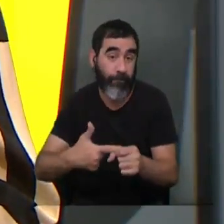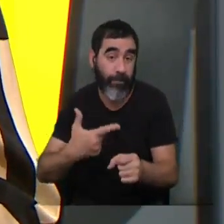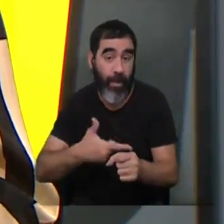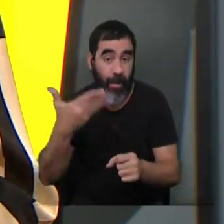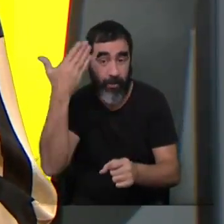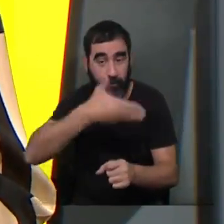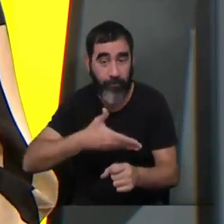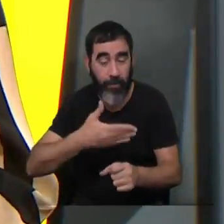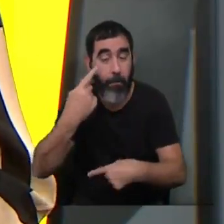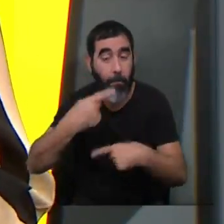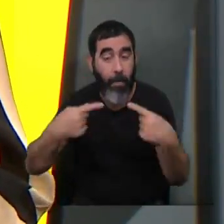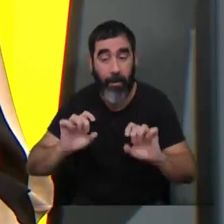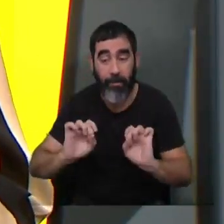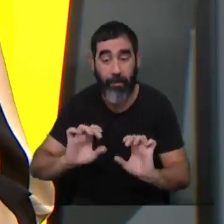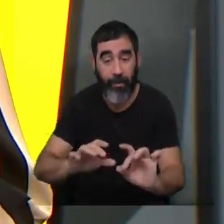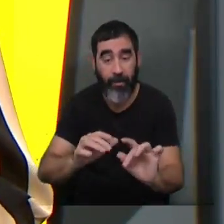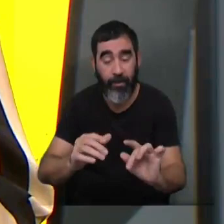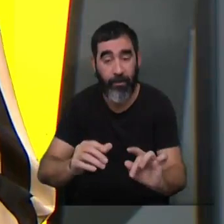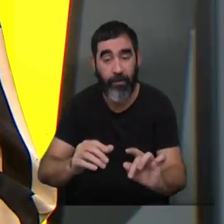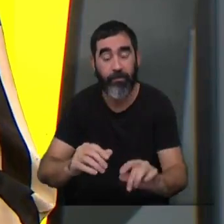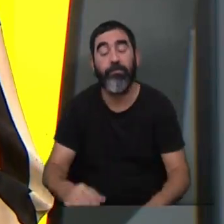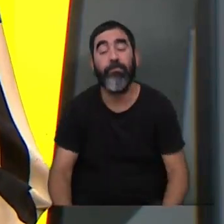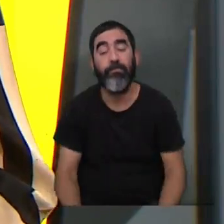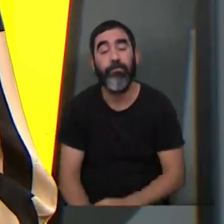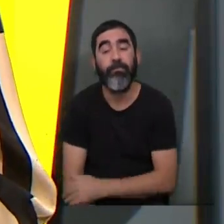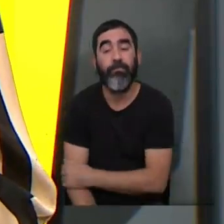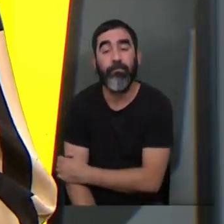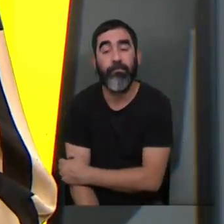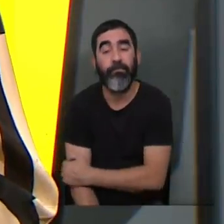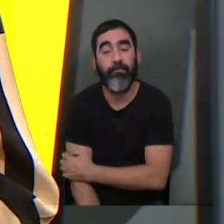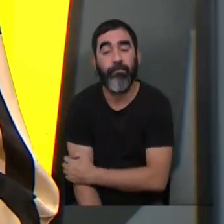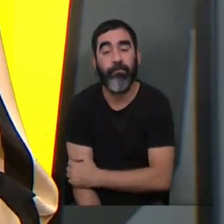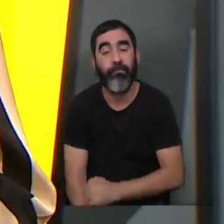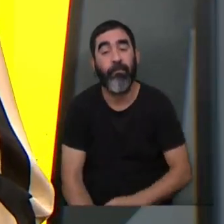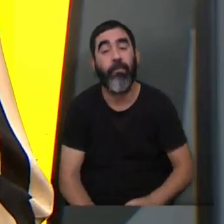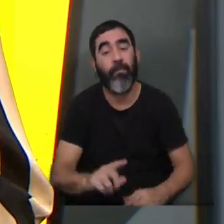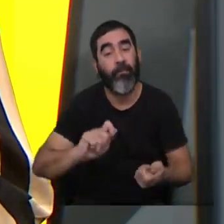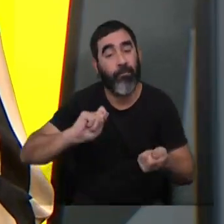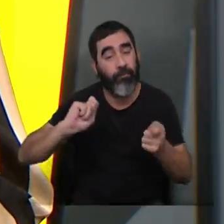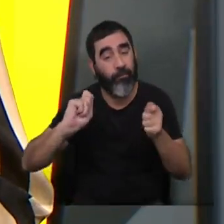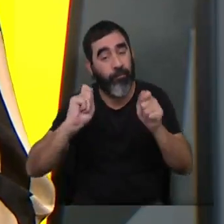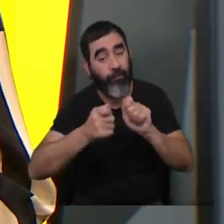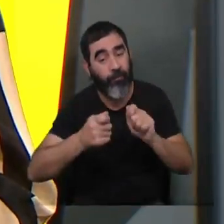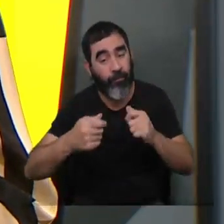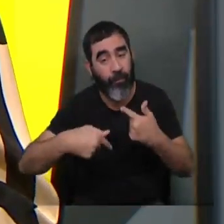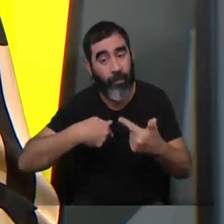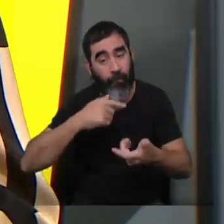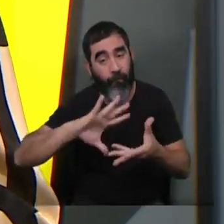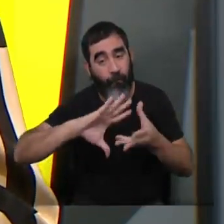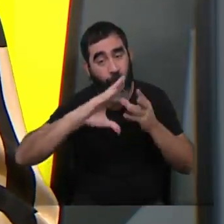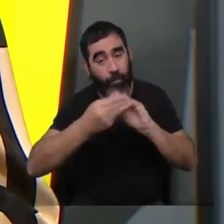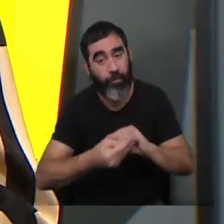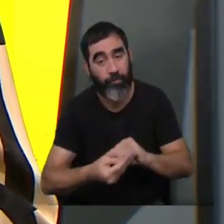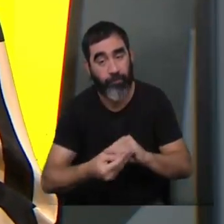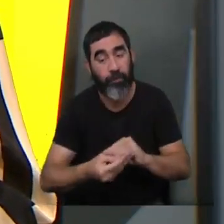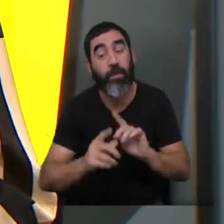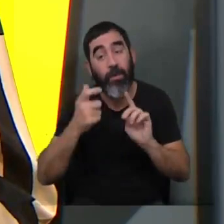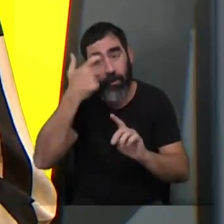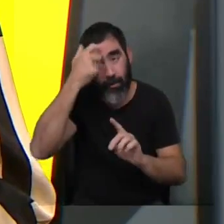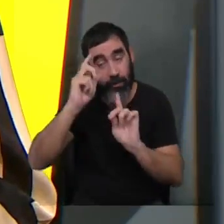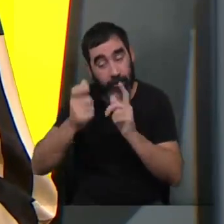nada menos que materia prima, que está allí después de una transformación, que tiene que ver también con mucha